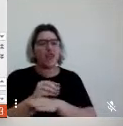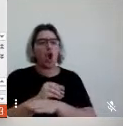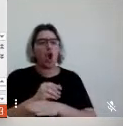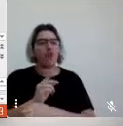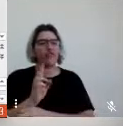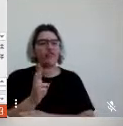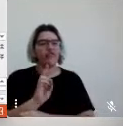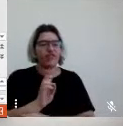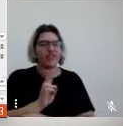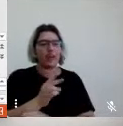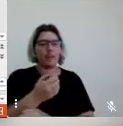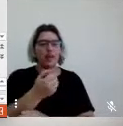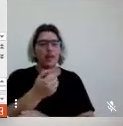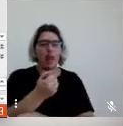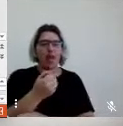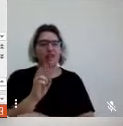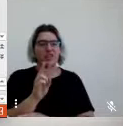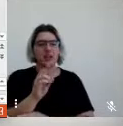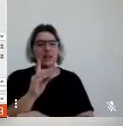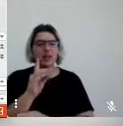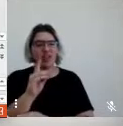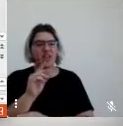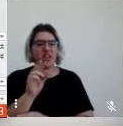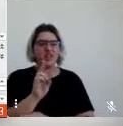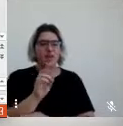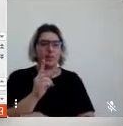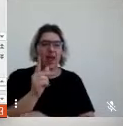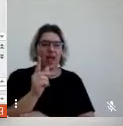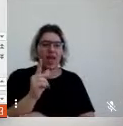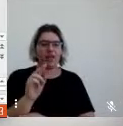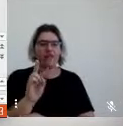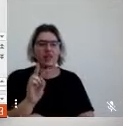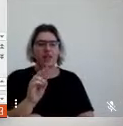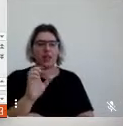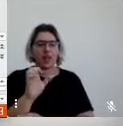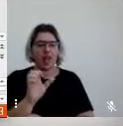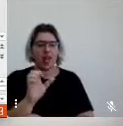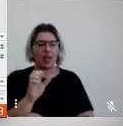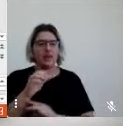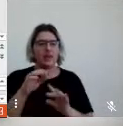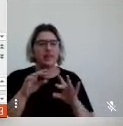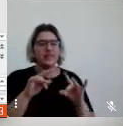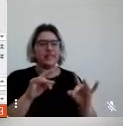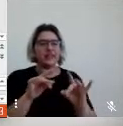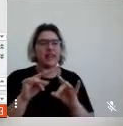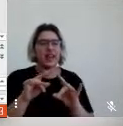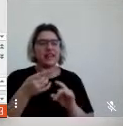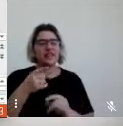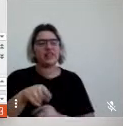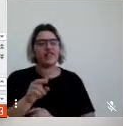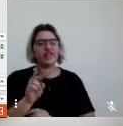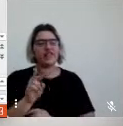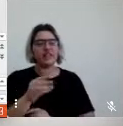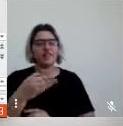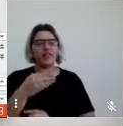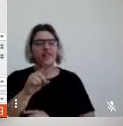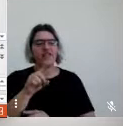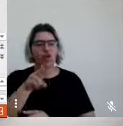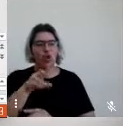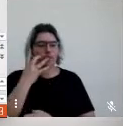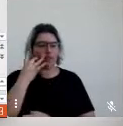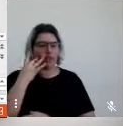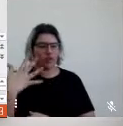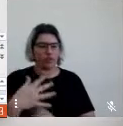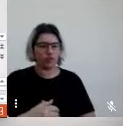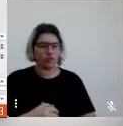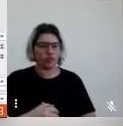vitamina A, la D, la K y la E, las sales biliares y la vitamina B12. Y por último, llegaríamos al